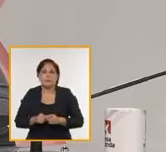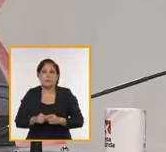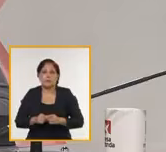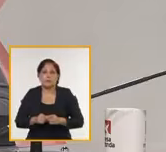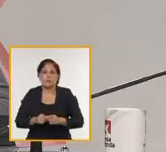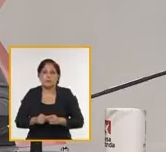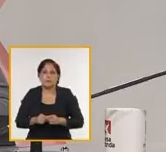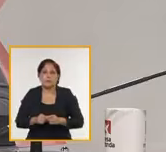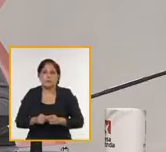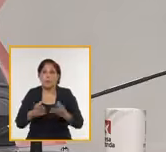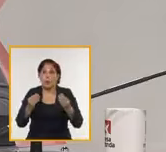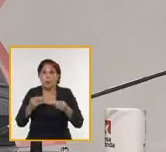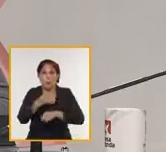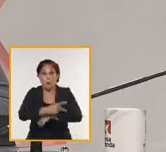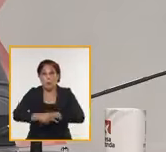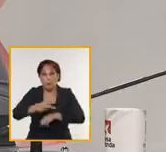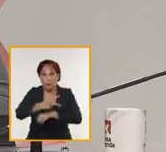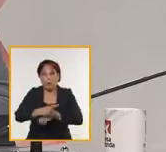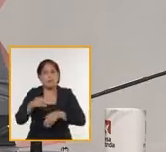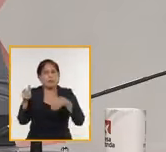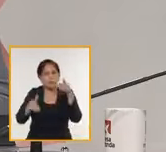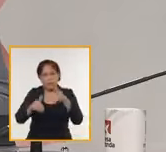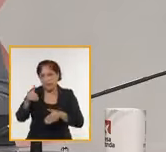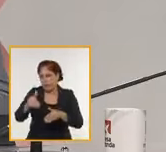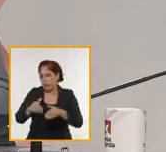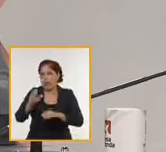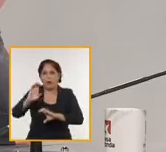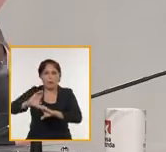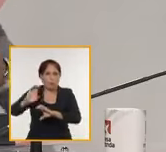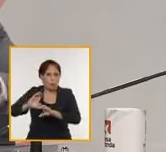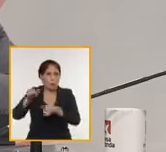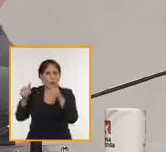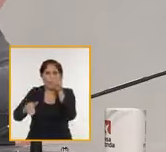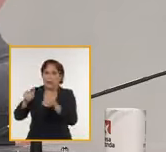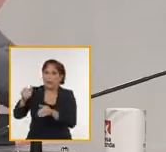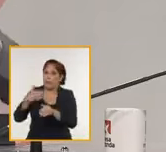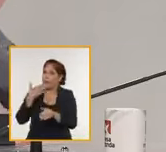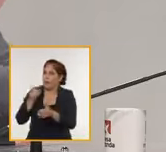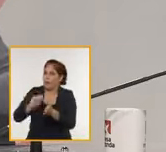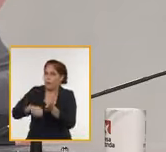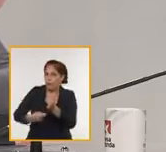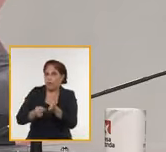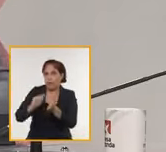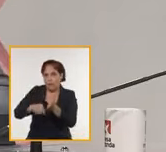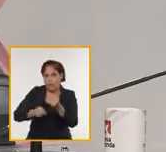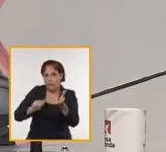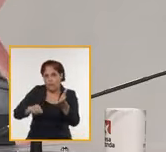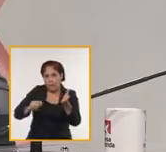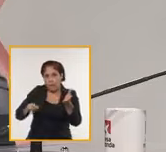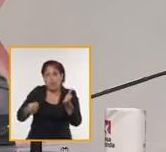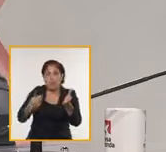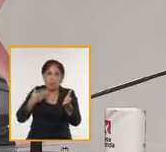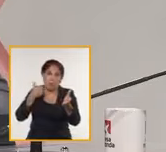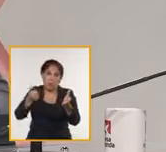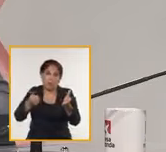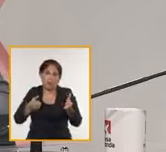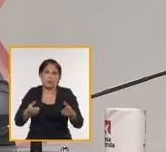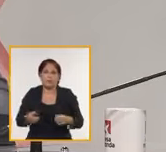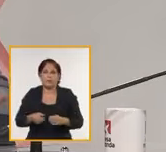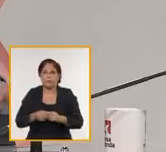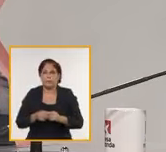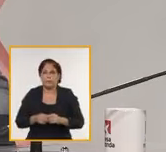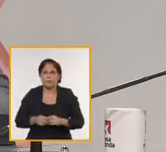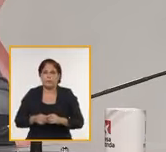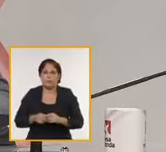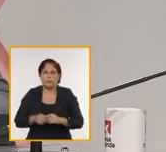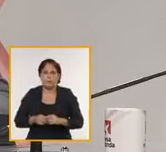para muchos países de la región, contar con esa alternativa más allá de lo que... Y alentadora, claro,